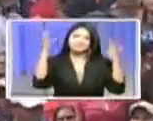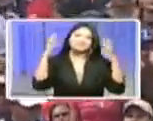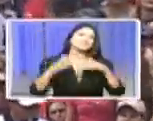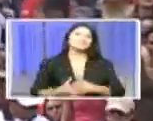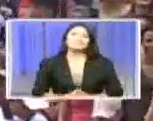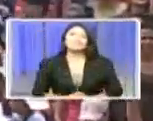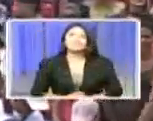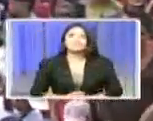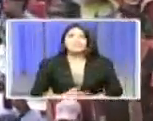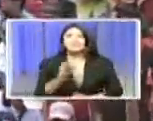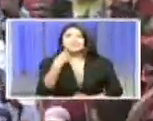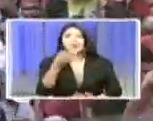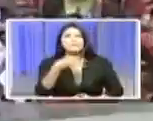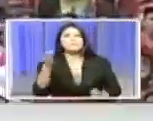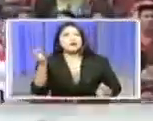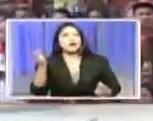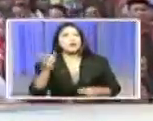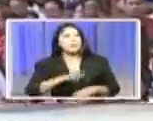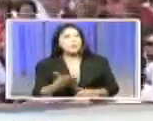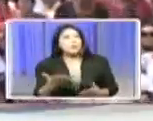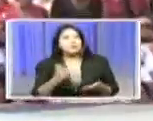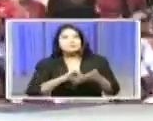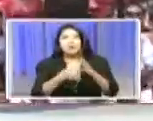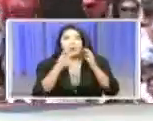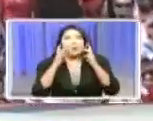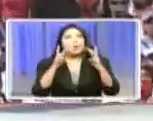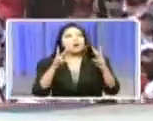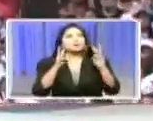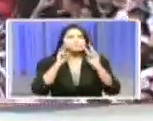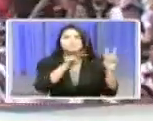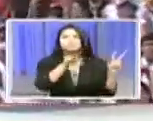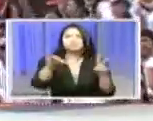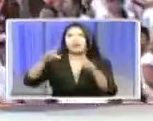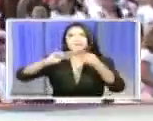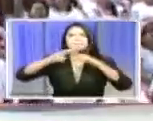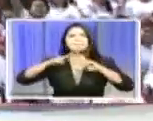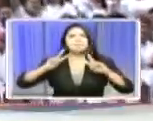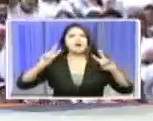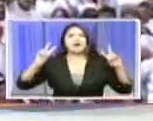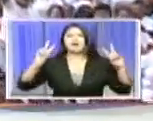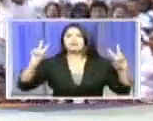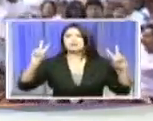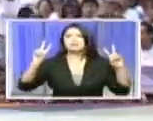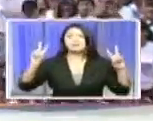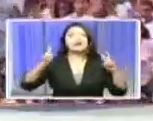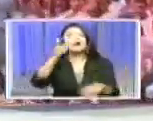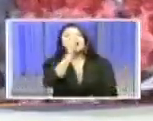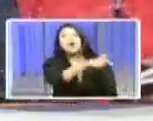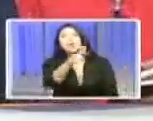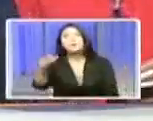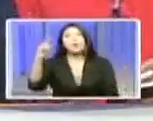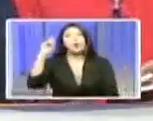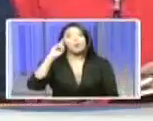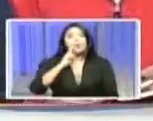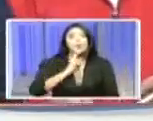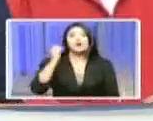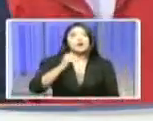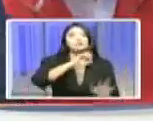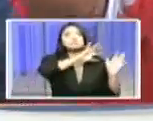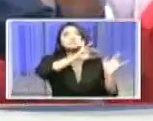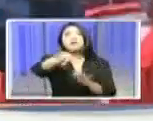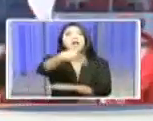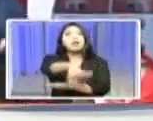Digo espectacular porque fue un espectáculo de paz. Cuando el pueblo bolivariano sale a la